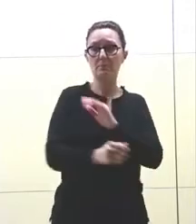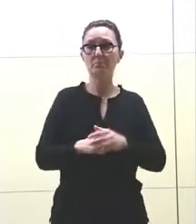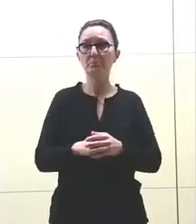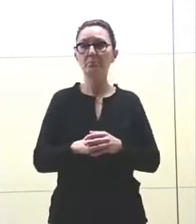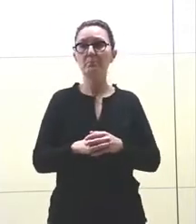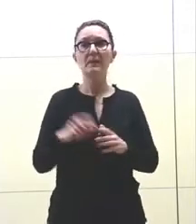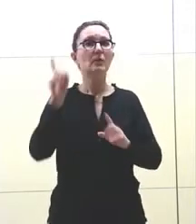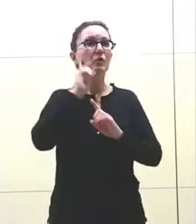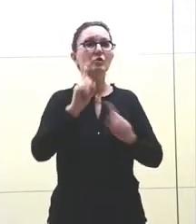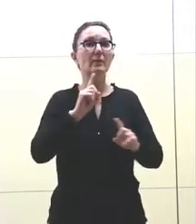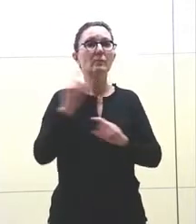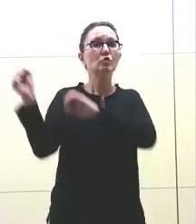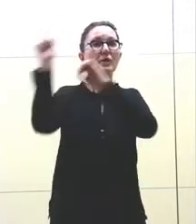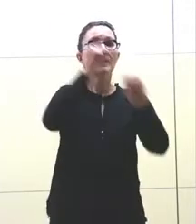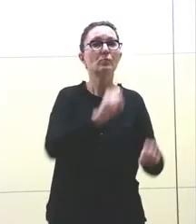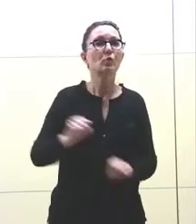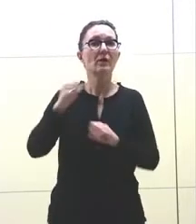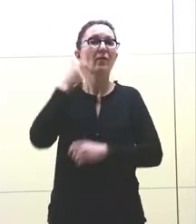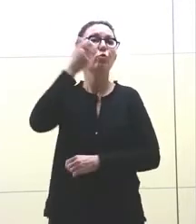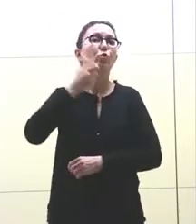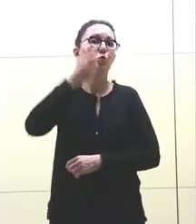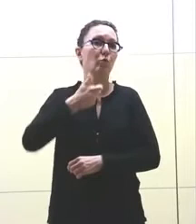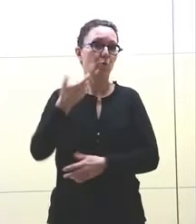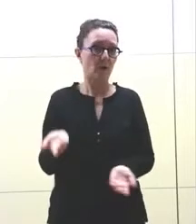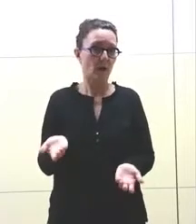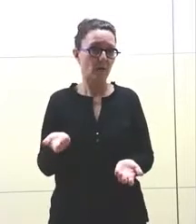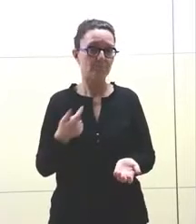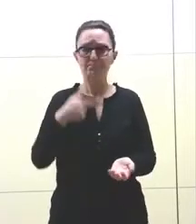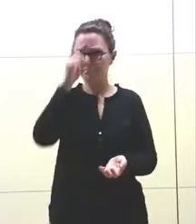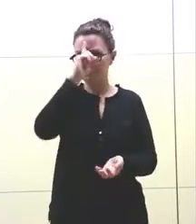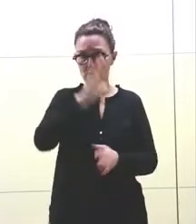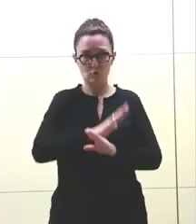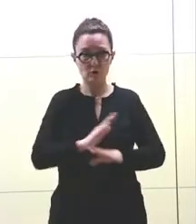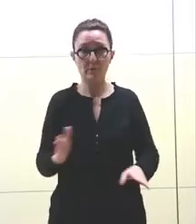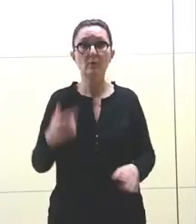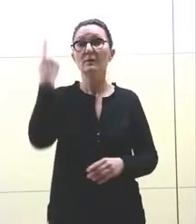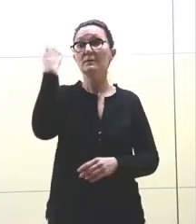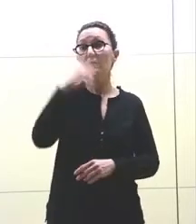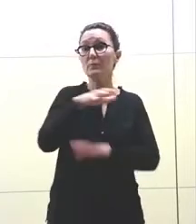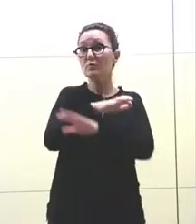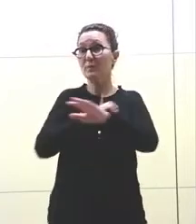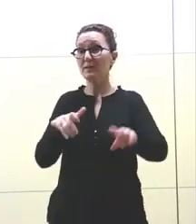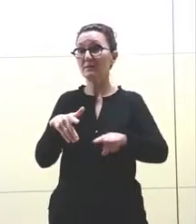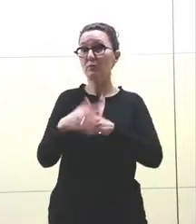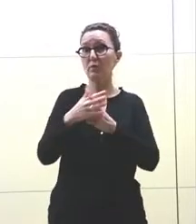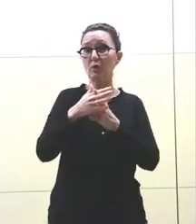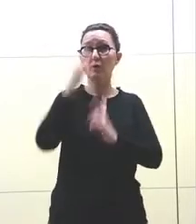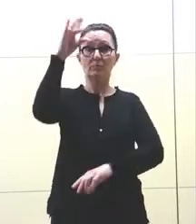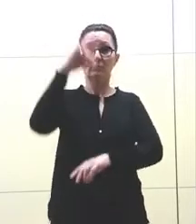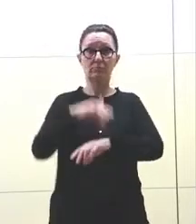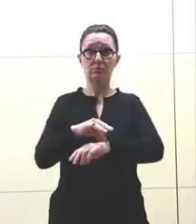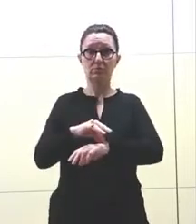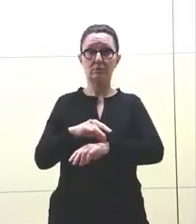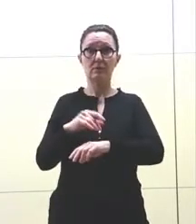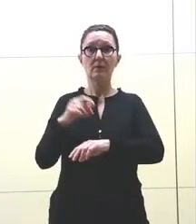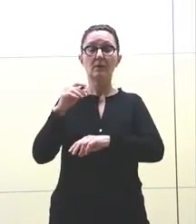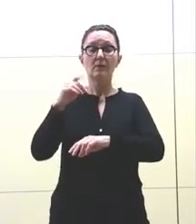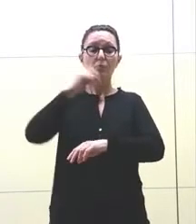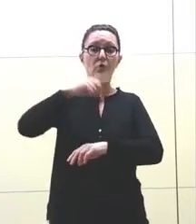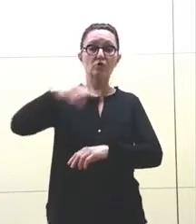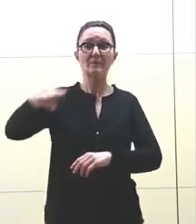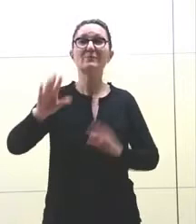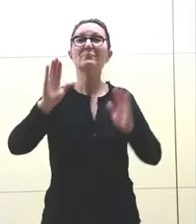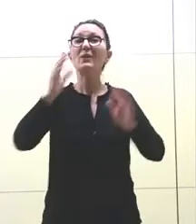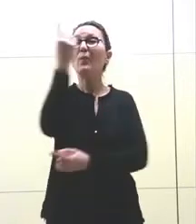cuánto dura la inmunidad. Sabemos que hay una inmunidad en la mayor parte de los casos infectados que dura unos meses, pero ha